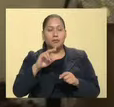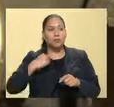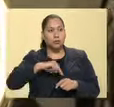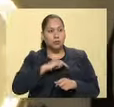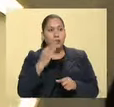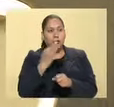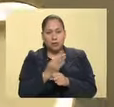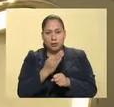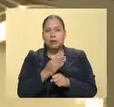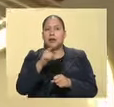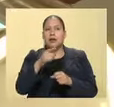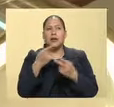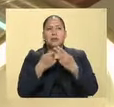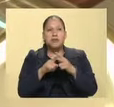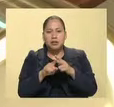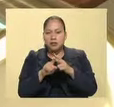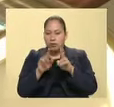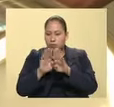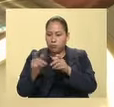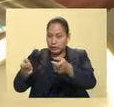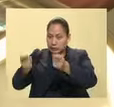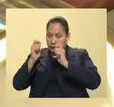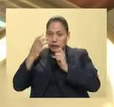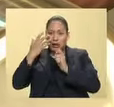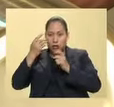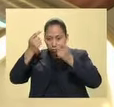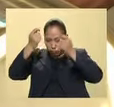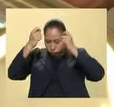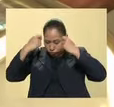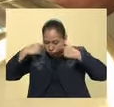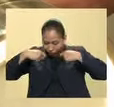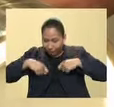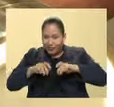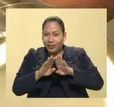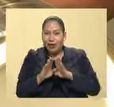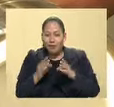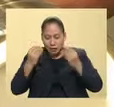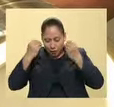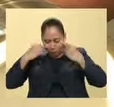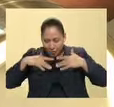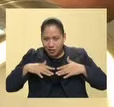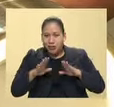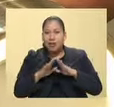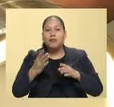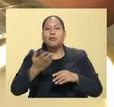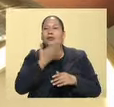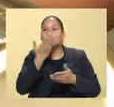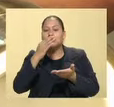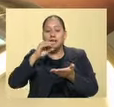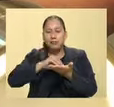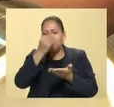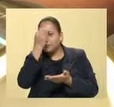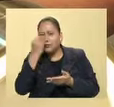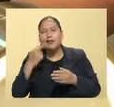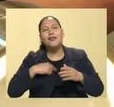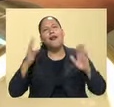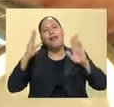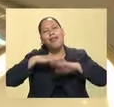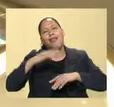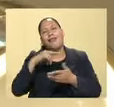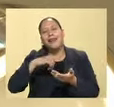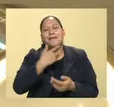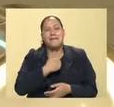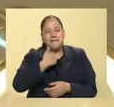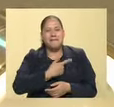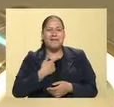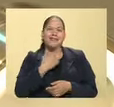empezamos a meter un poquito en el personaje poco a poco, que es el rito del maquillaje, que a mí me entretiene muchísimo.